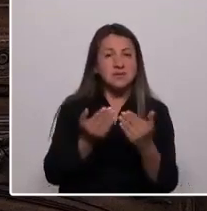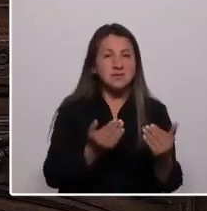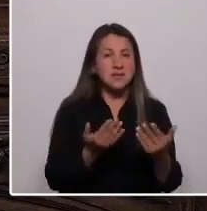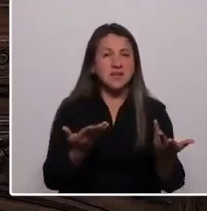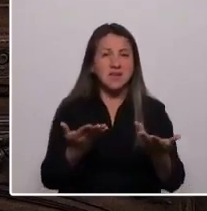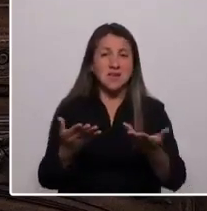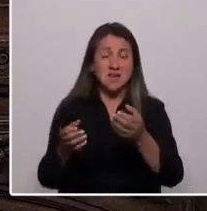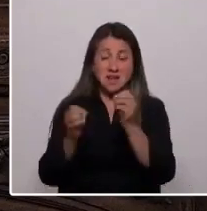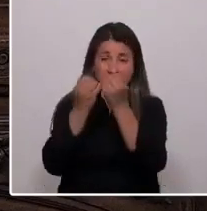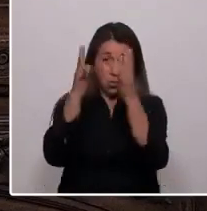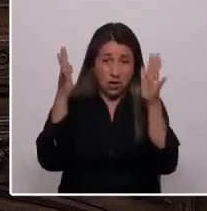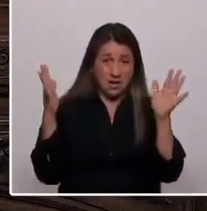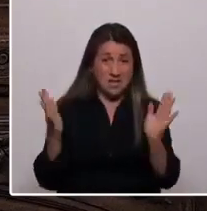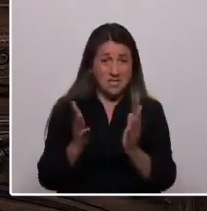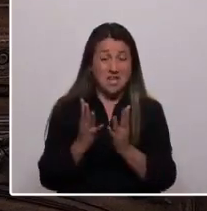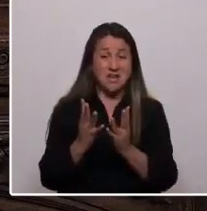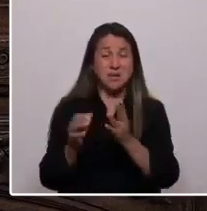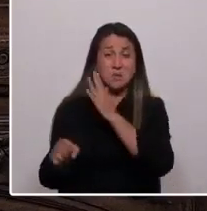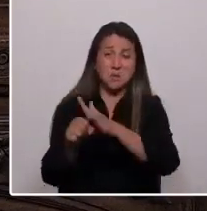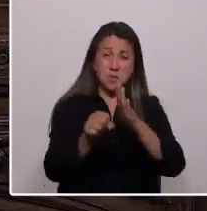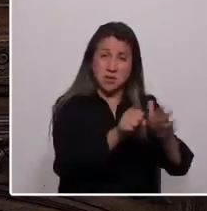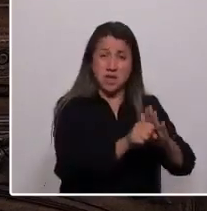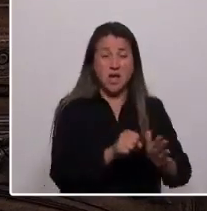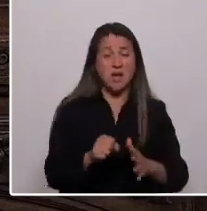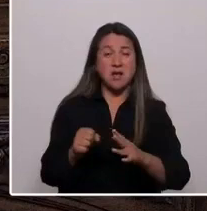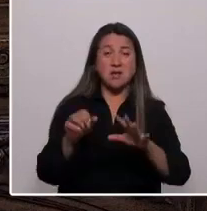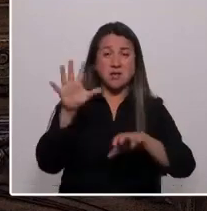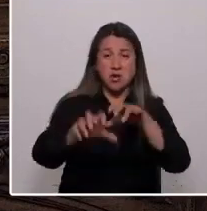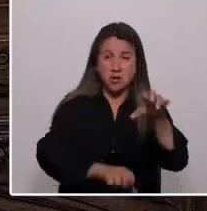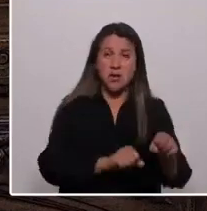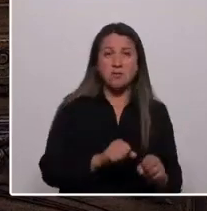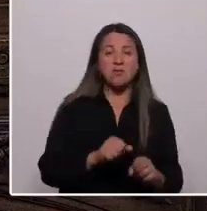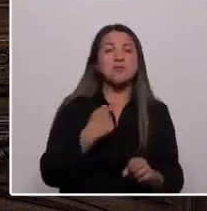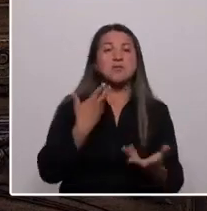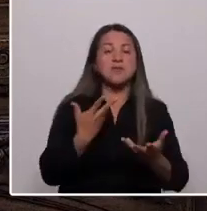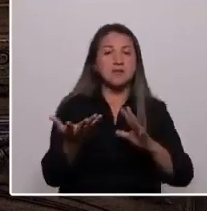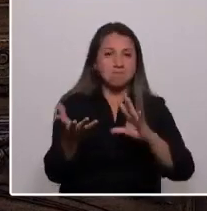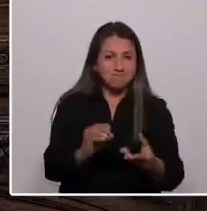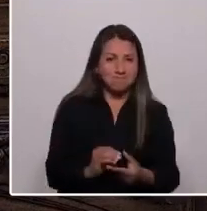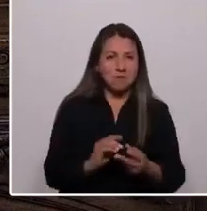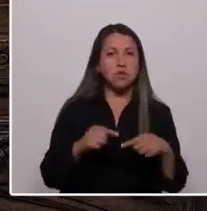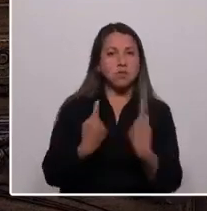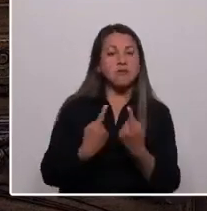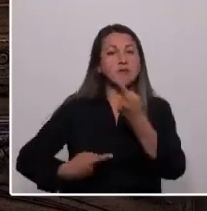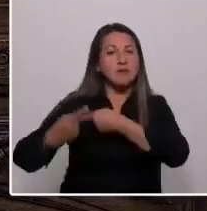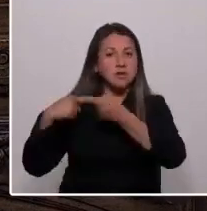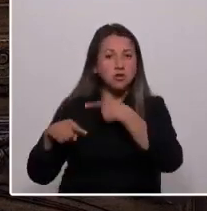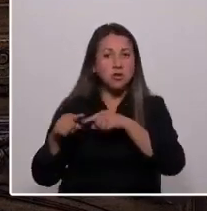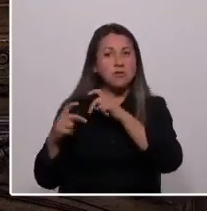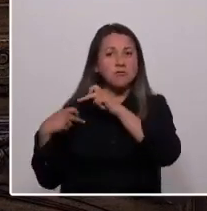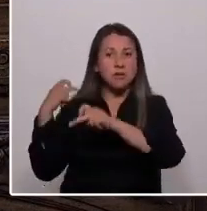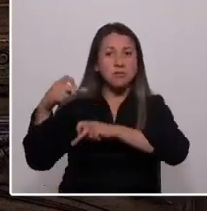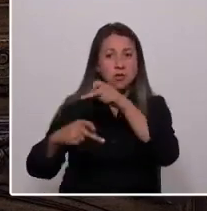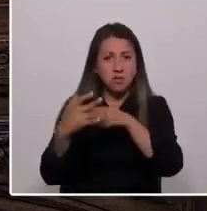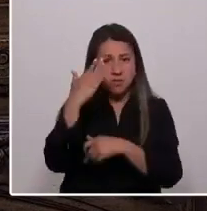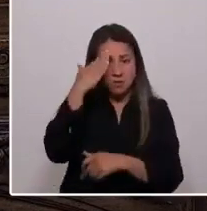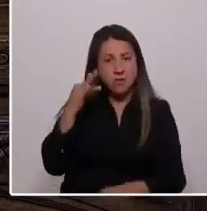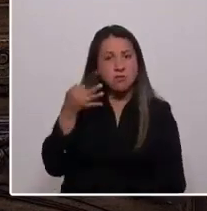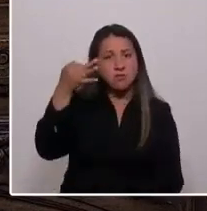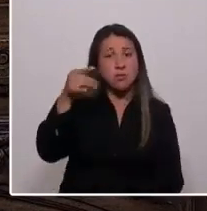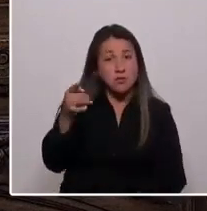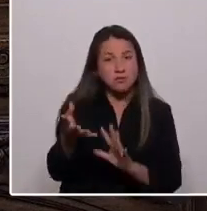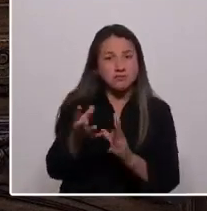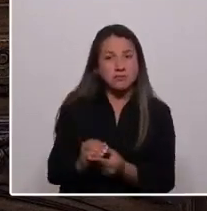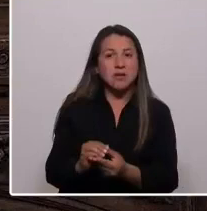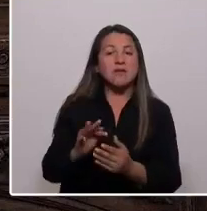ganancias de unos pocos los que se destruyen no sólo nuestros hábitos y ecosistemas en nuestra historia y patrimonio memoria y futuro el futuro de